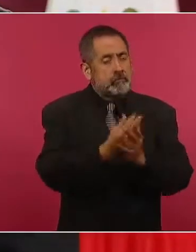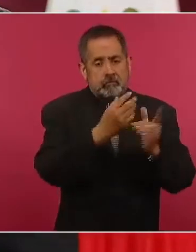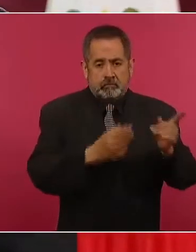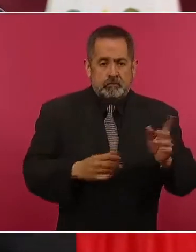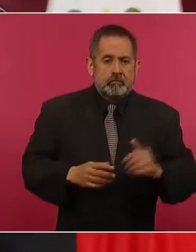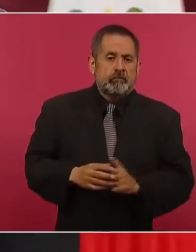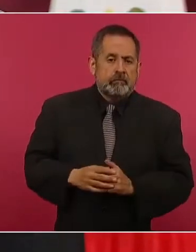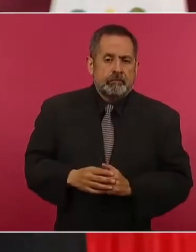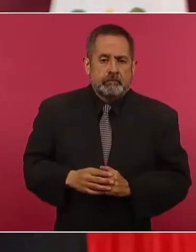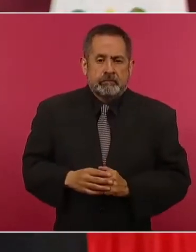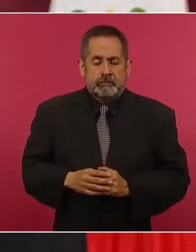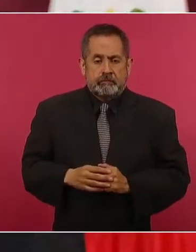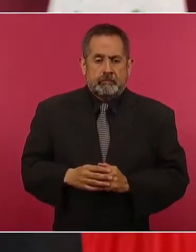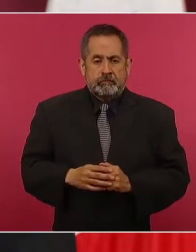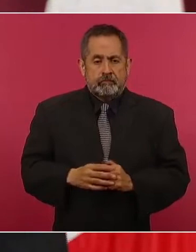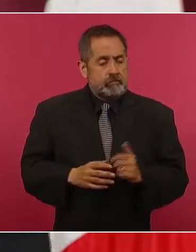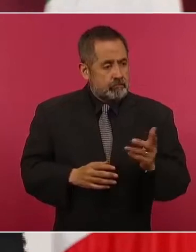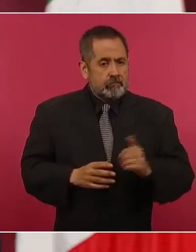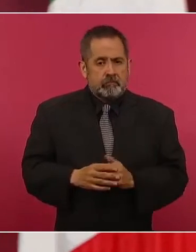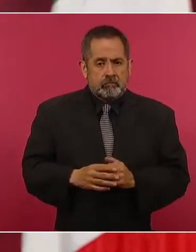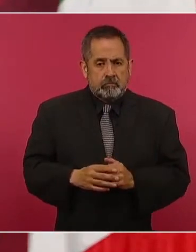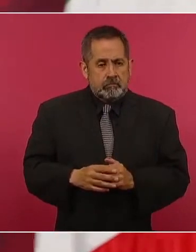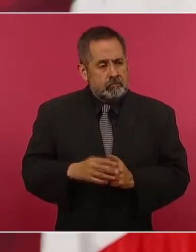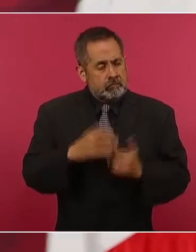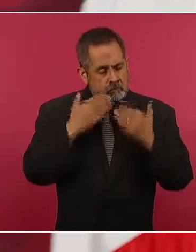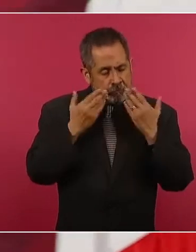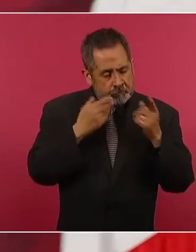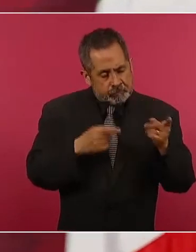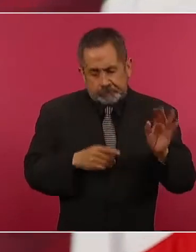de manera muy amable,